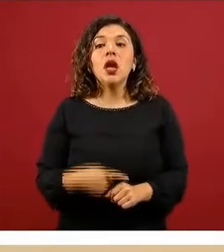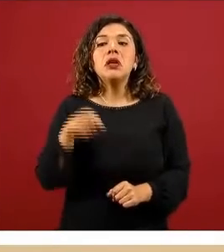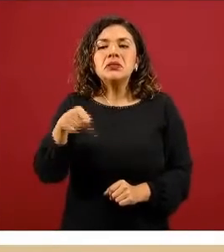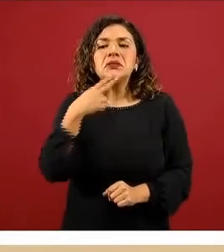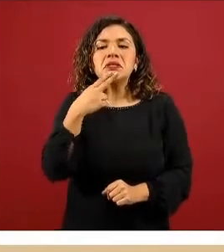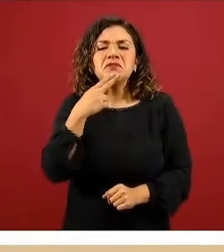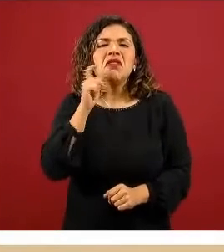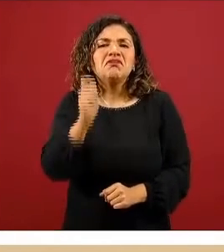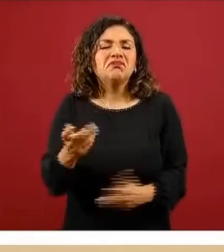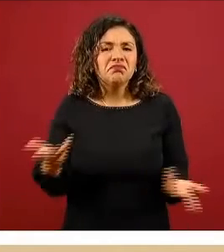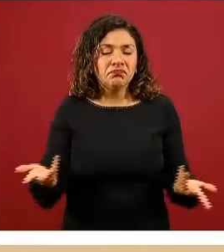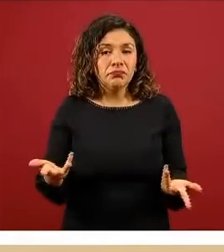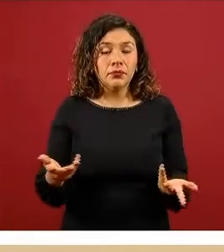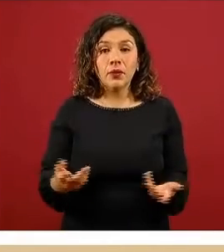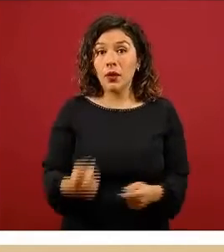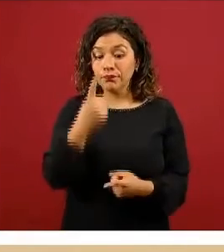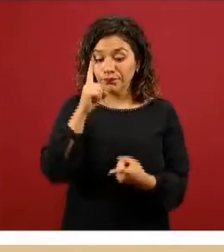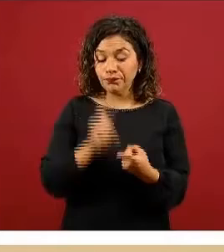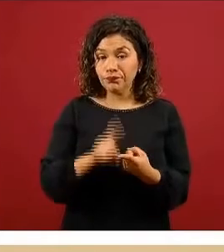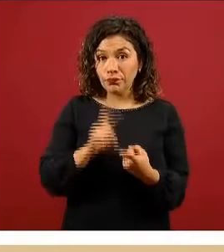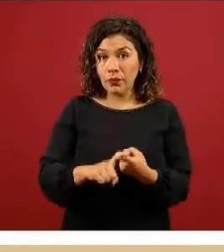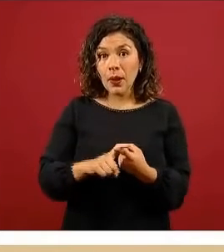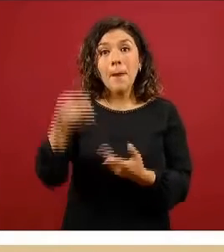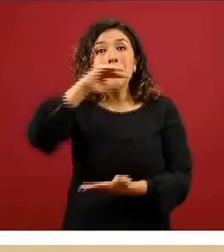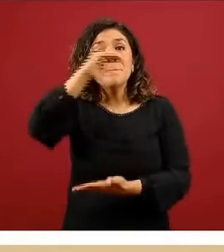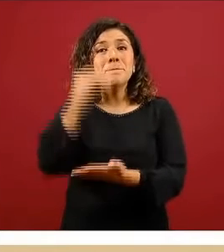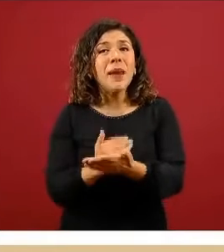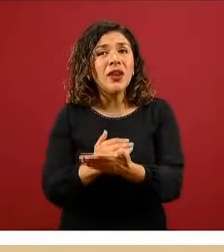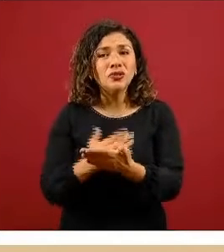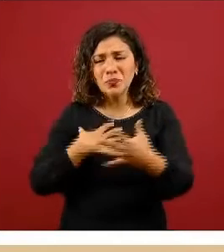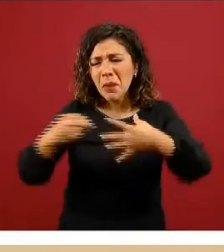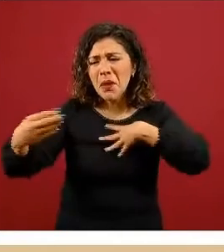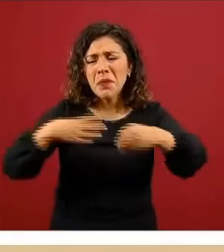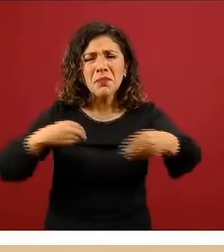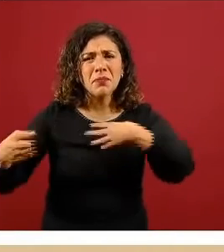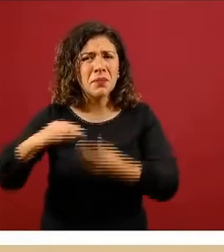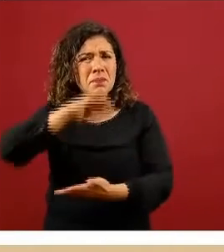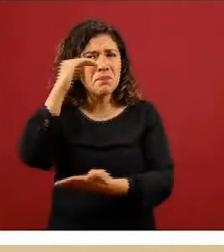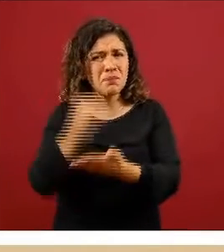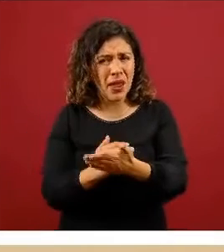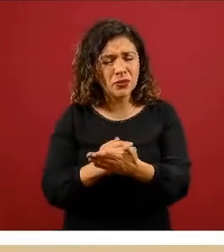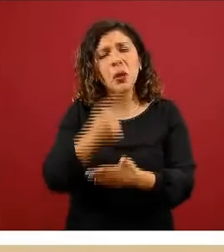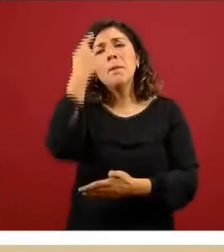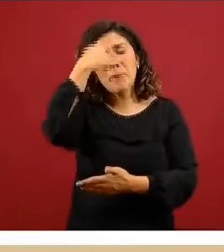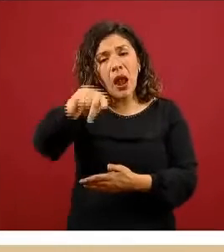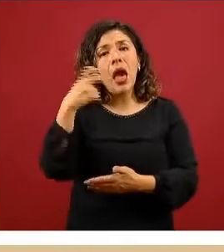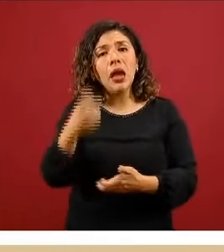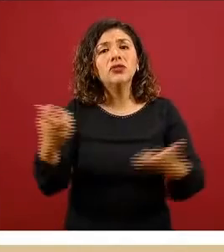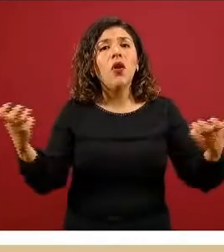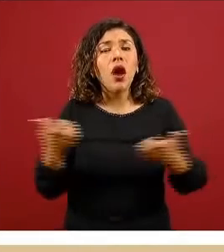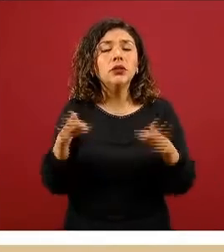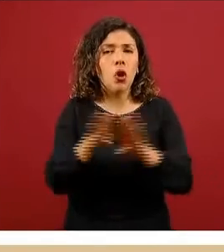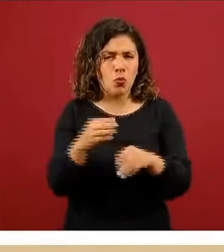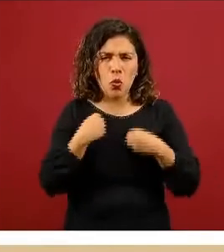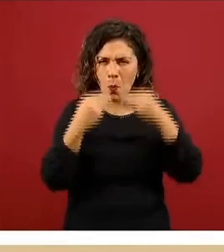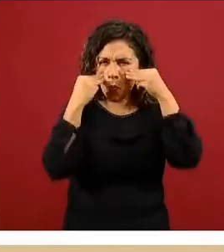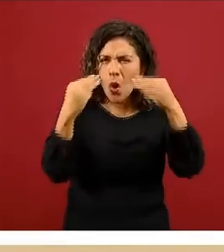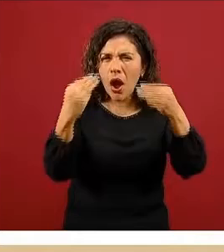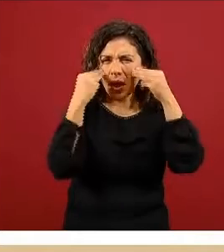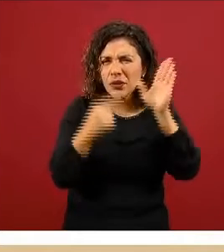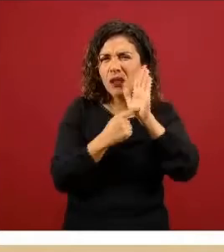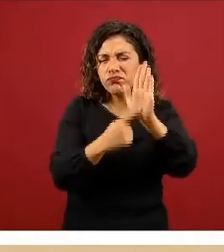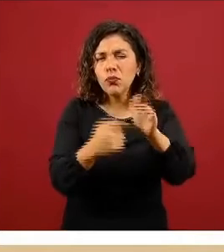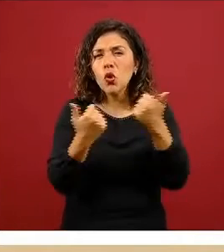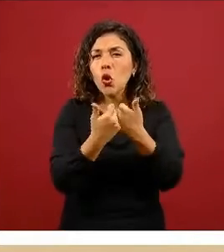objetivos son reducir la velocidad de contagios y lograr lo que en innumerables ocasiones hemos mostrado